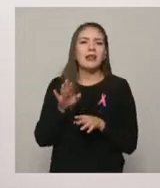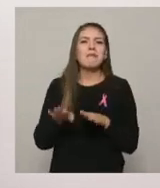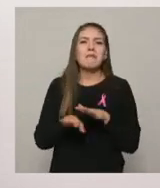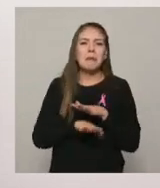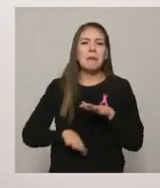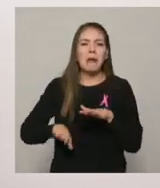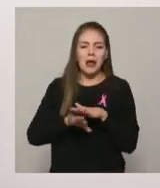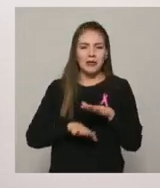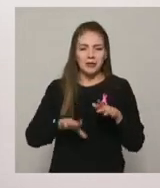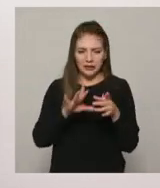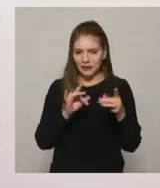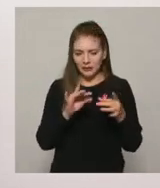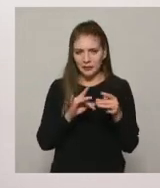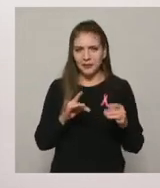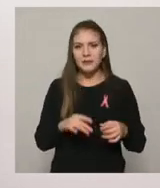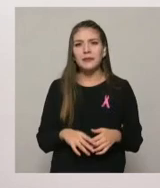básico.